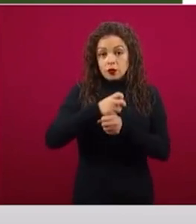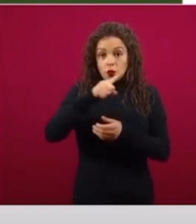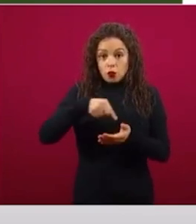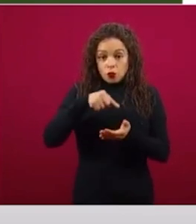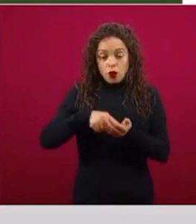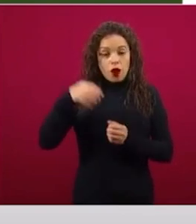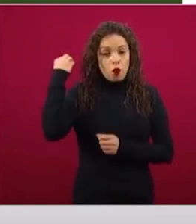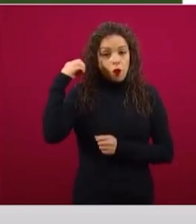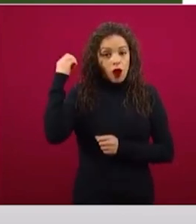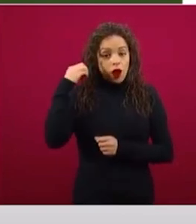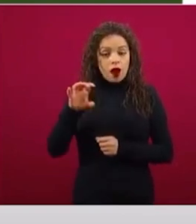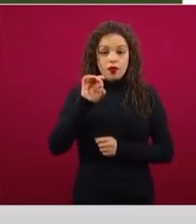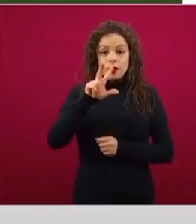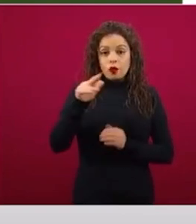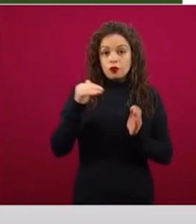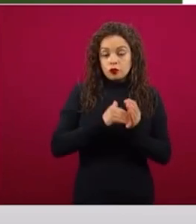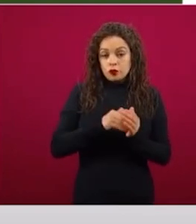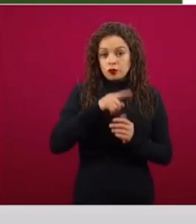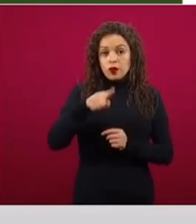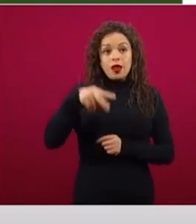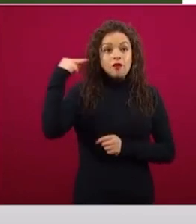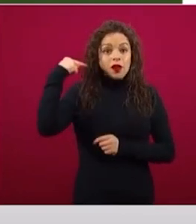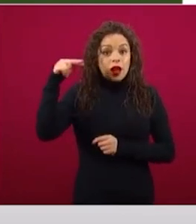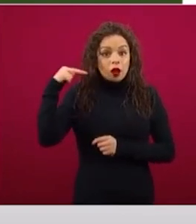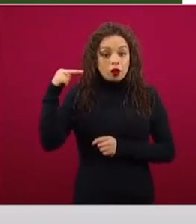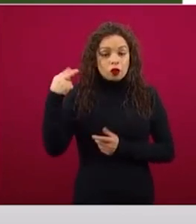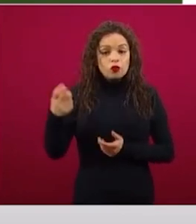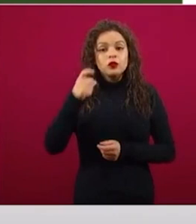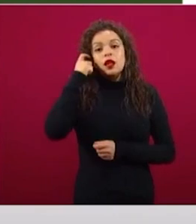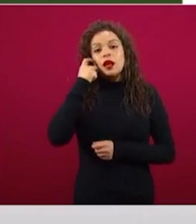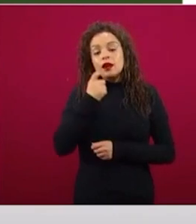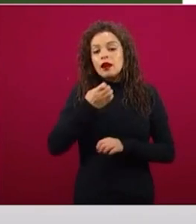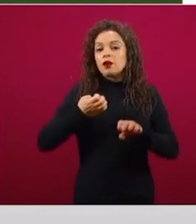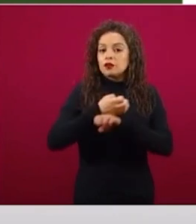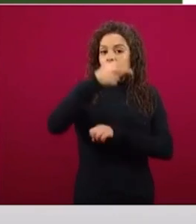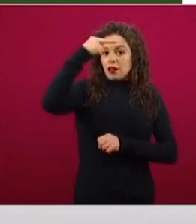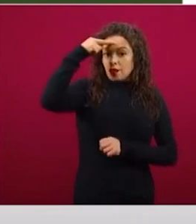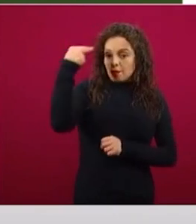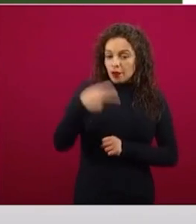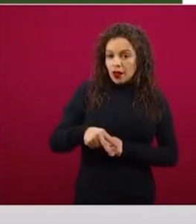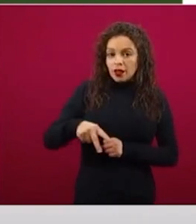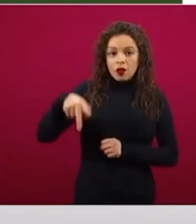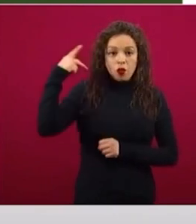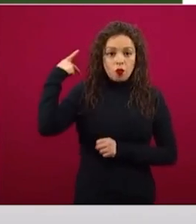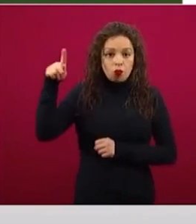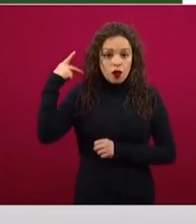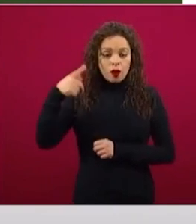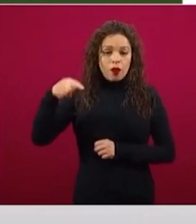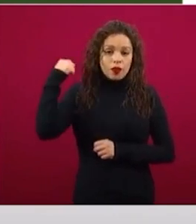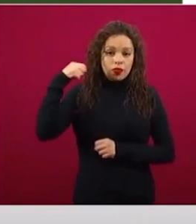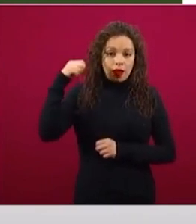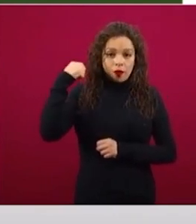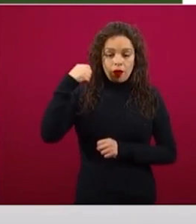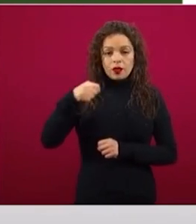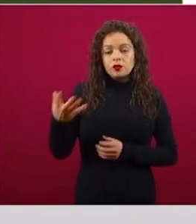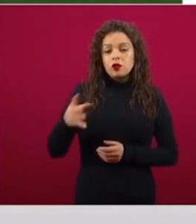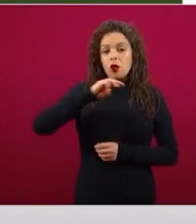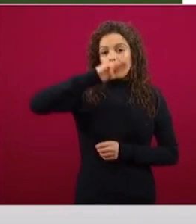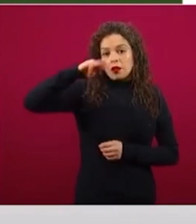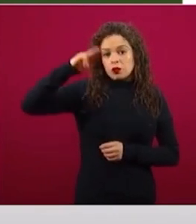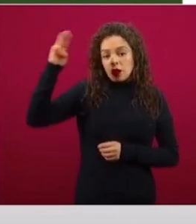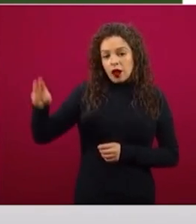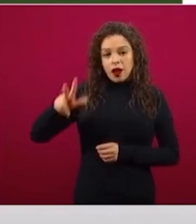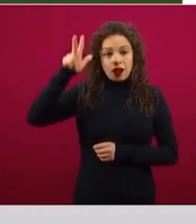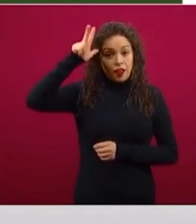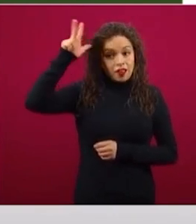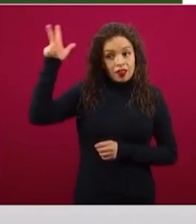mil, Veracruz, Guerrero, Estado de México y Puebla, Tabasco, Michoacán e Hidalgo. Son los